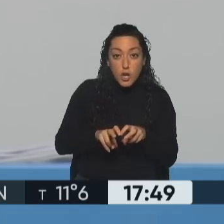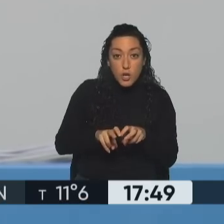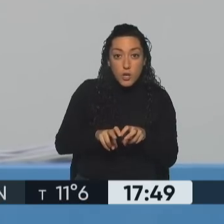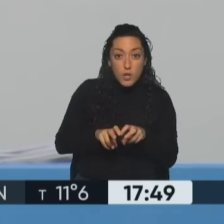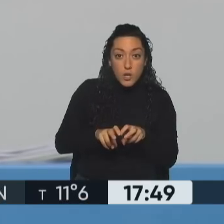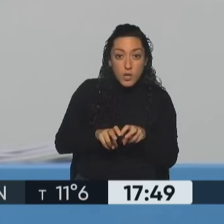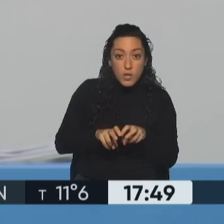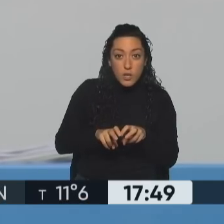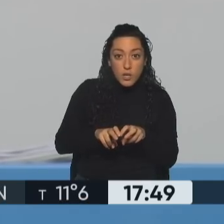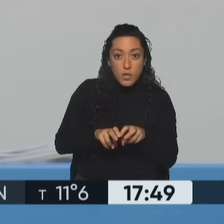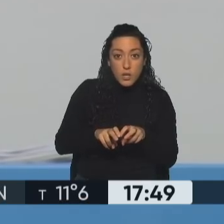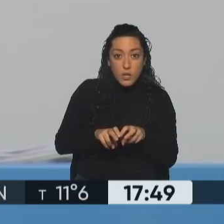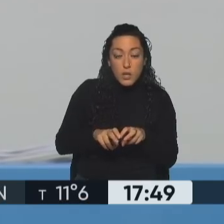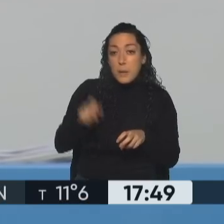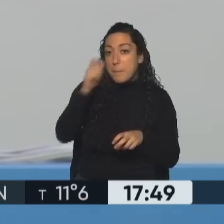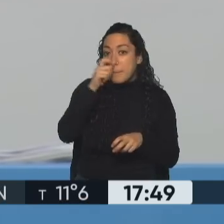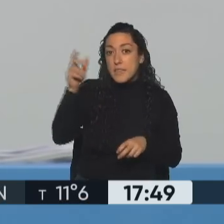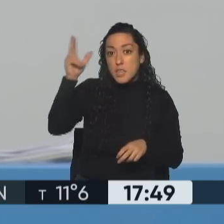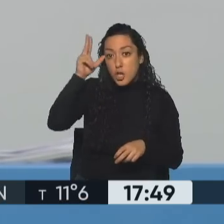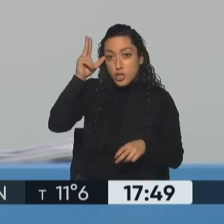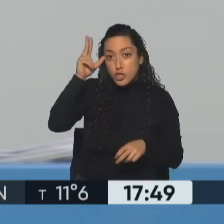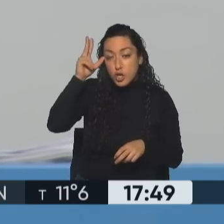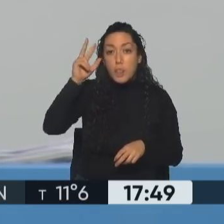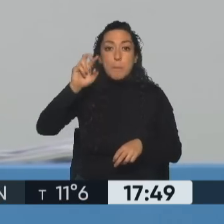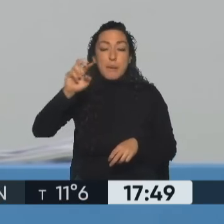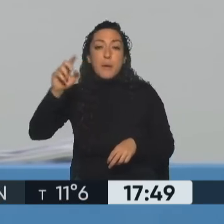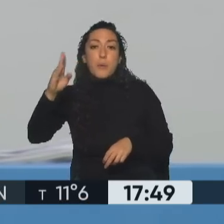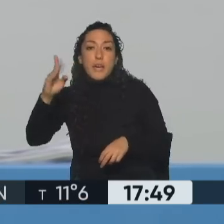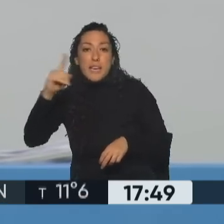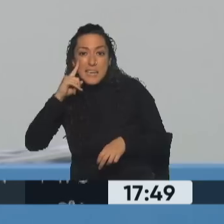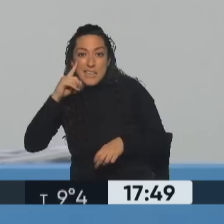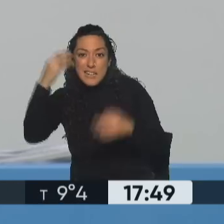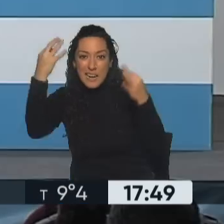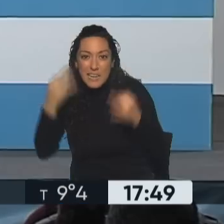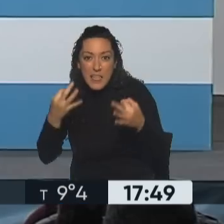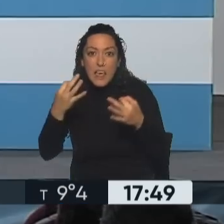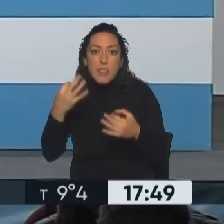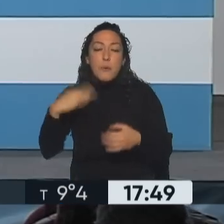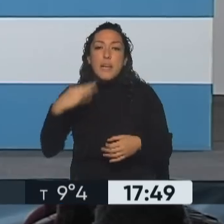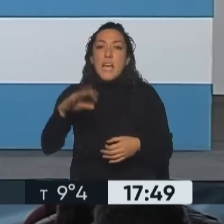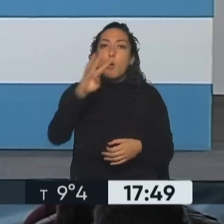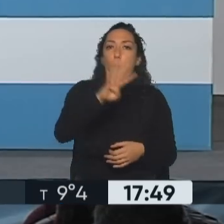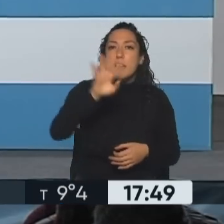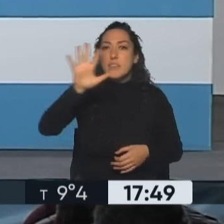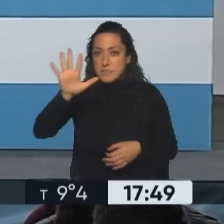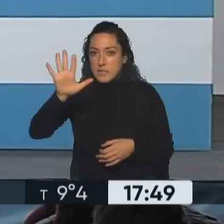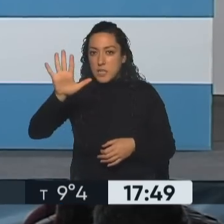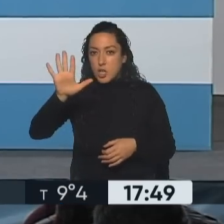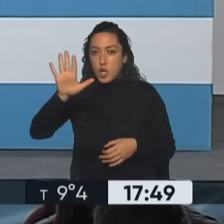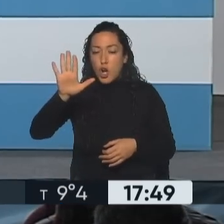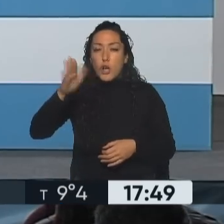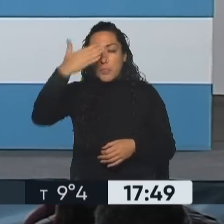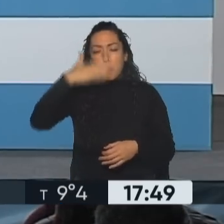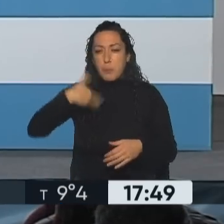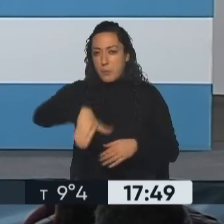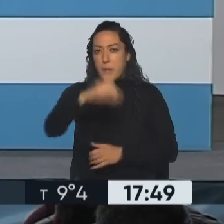representa el 28 del PBI, cuando debería representar el 45 del PBI. Después vamos a hablar de eso, 45 del